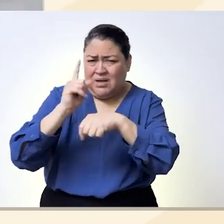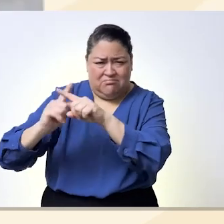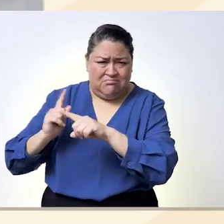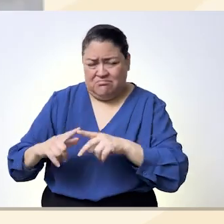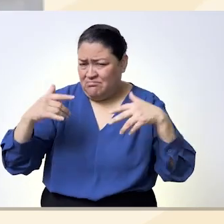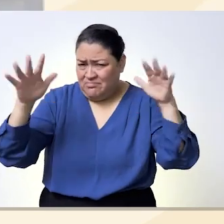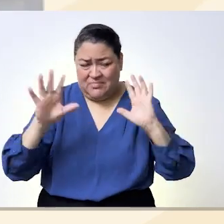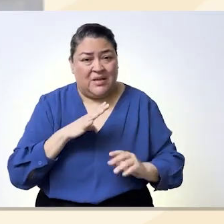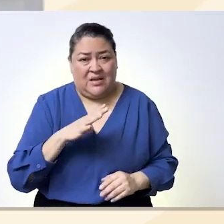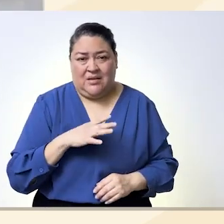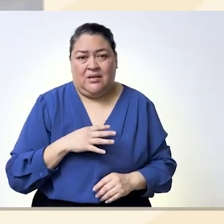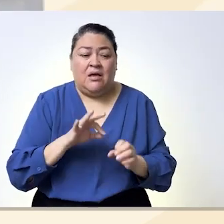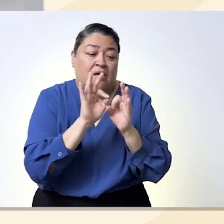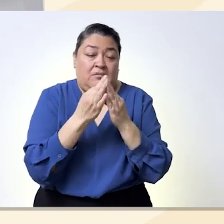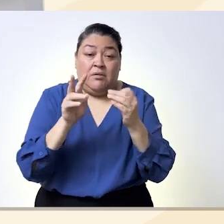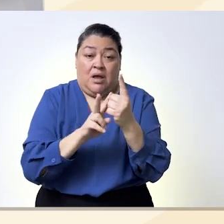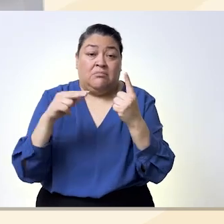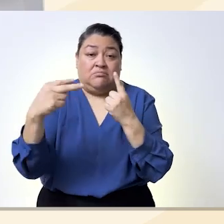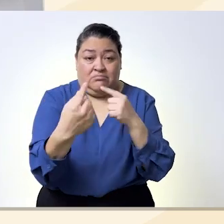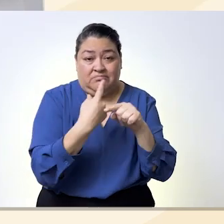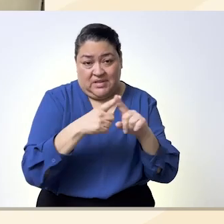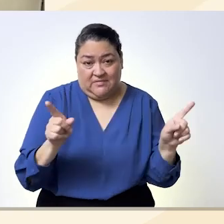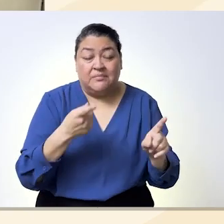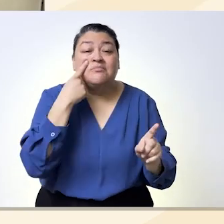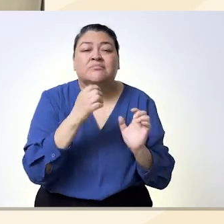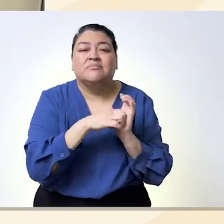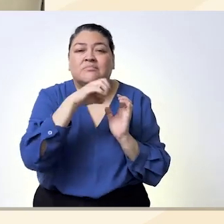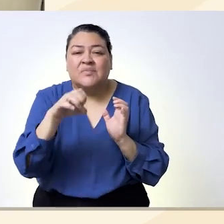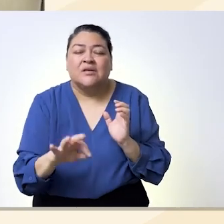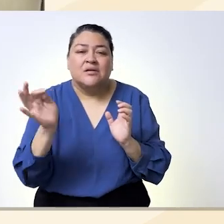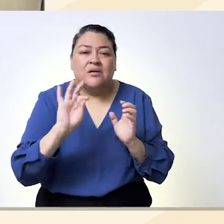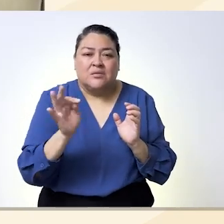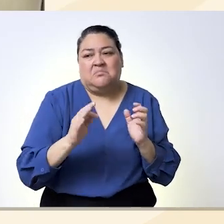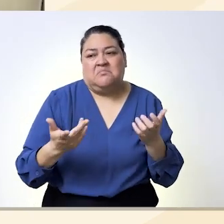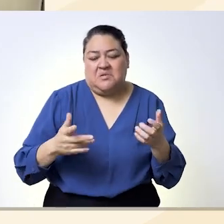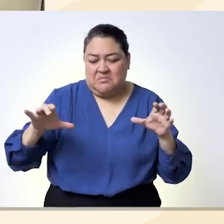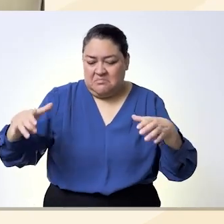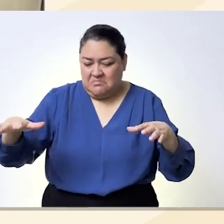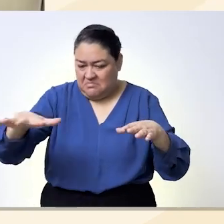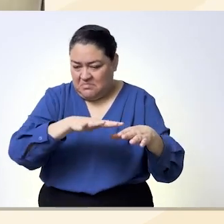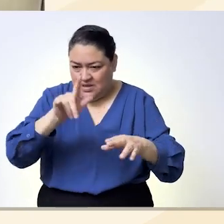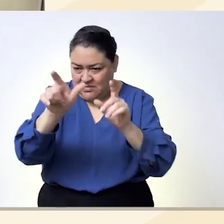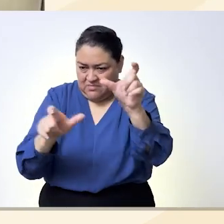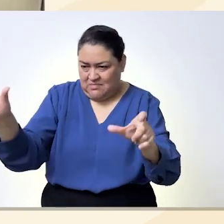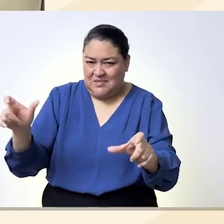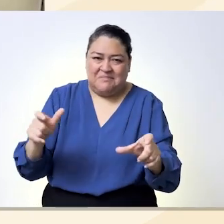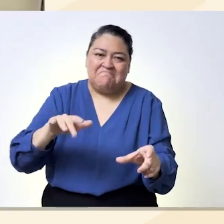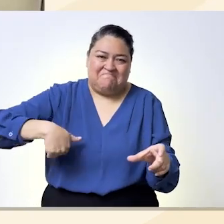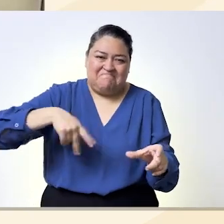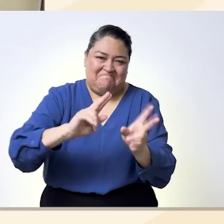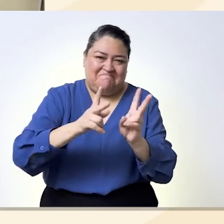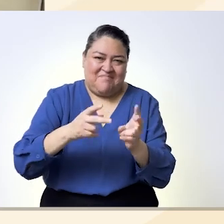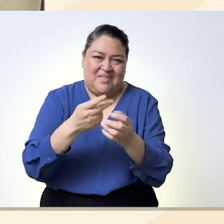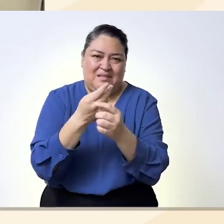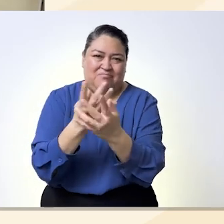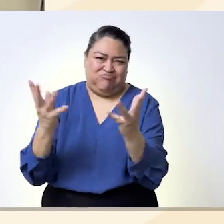claro que entre la comunidad neurodivergente no somos iguales. Entonces creo que está padre acercarte y ver cómo